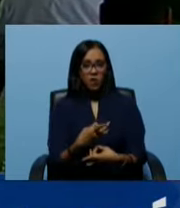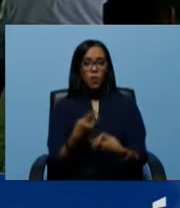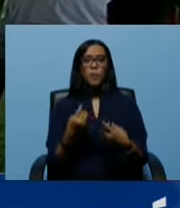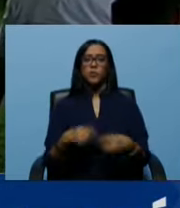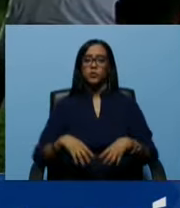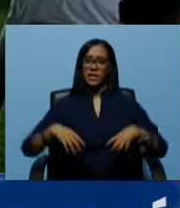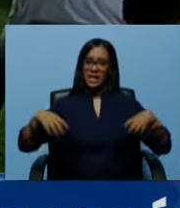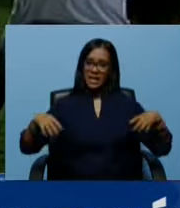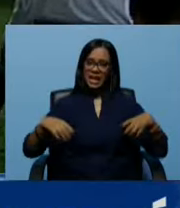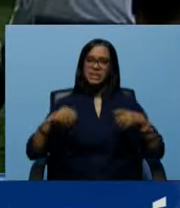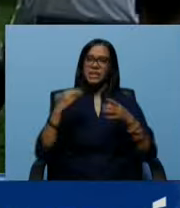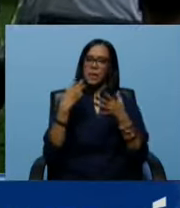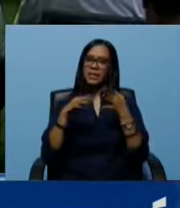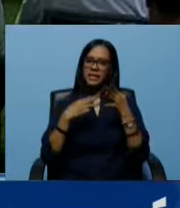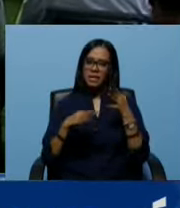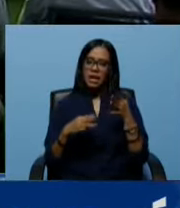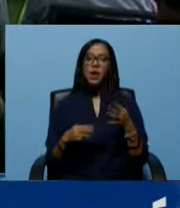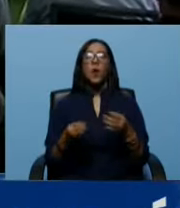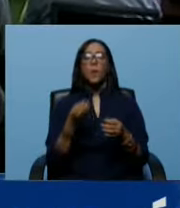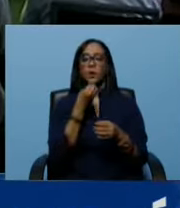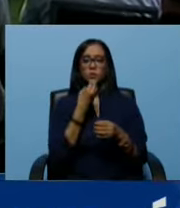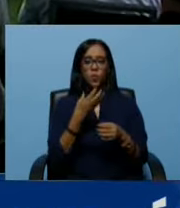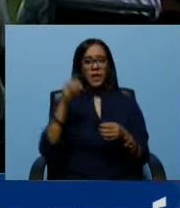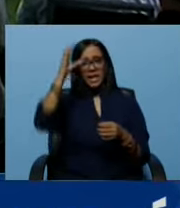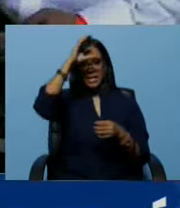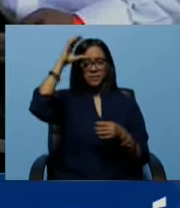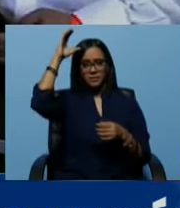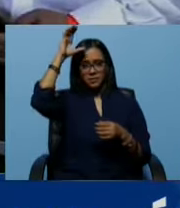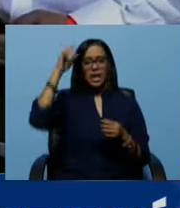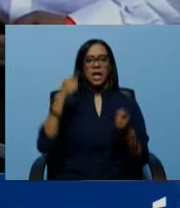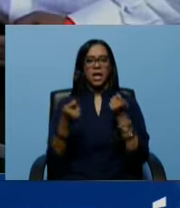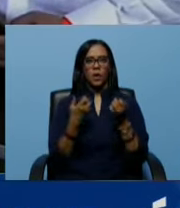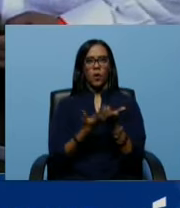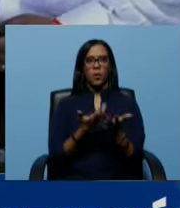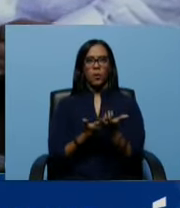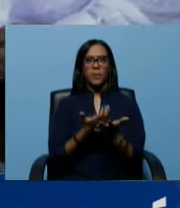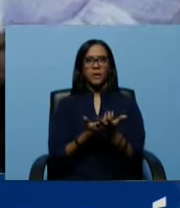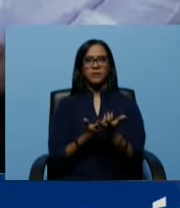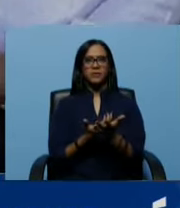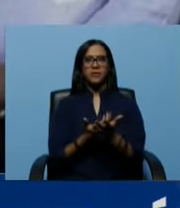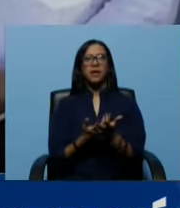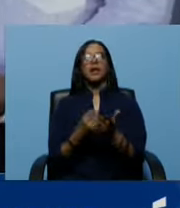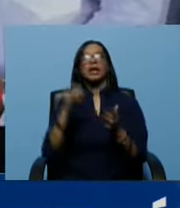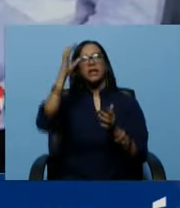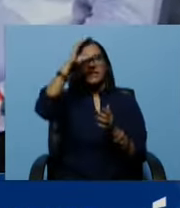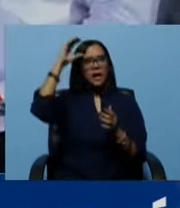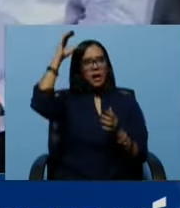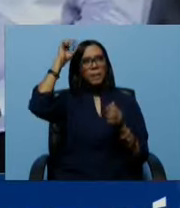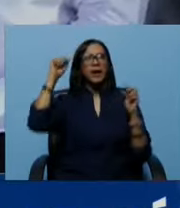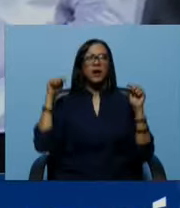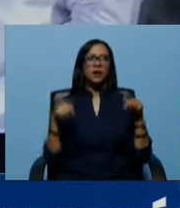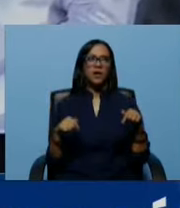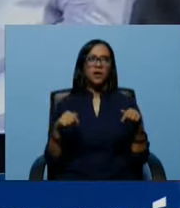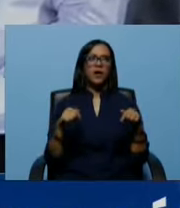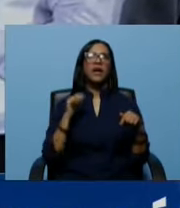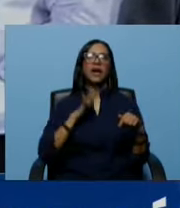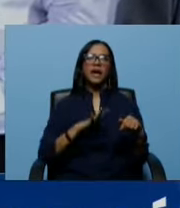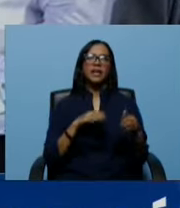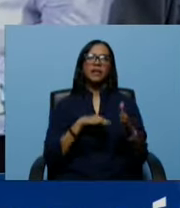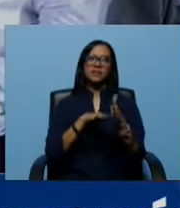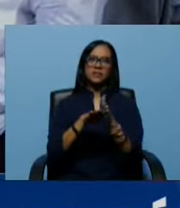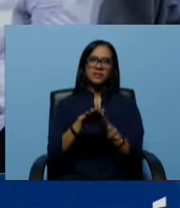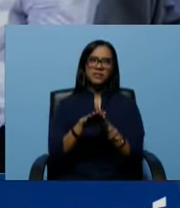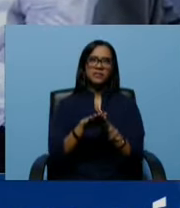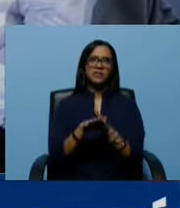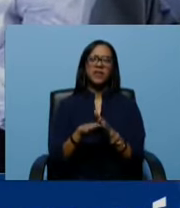riquezas materiales, por sus grandes potencialidades económicas, y que esas potencialidades hoy está siendo desarrollada